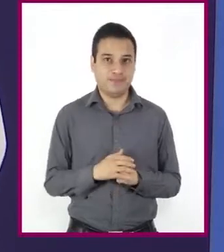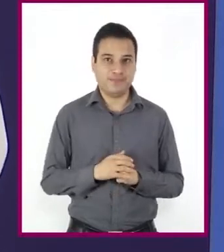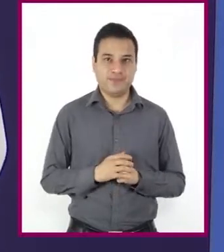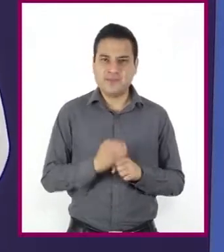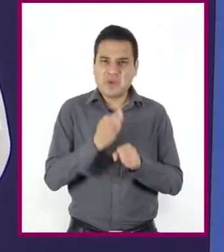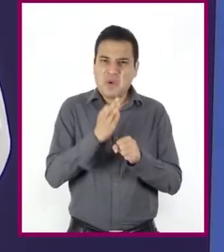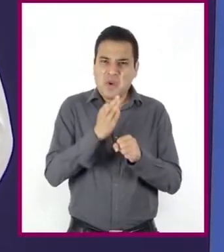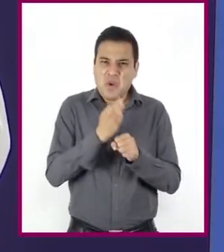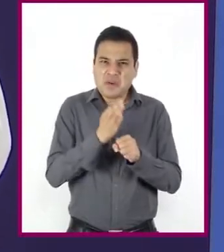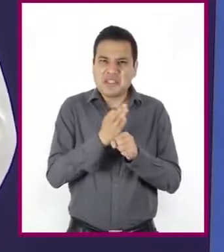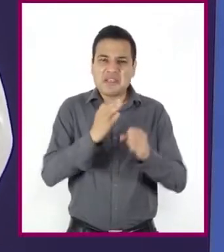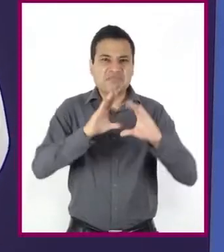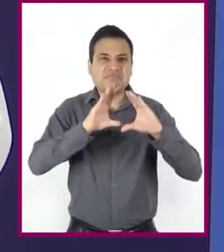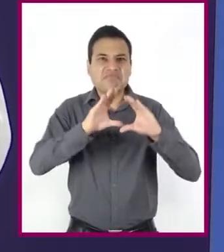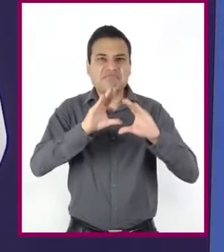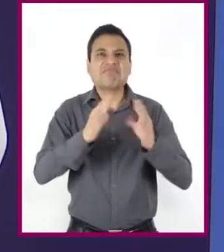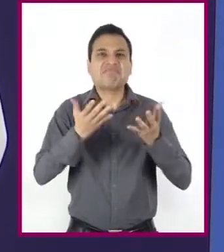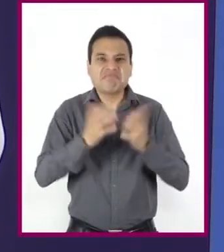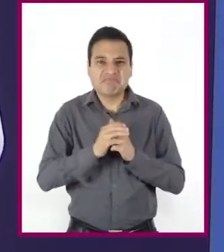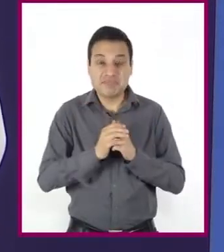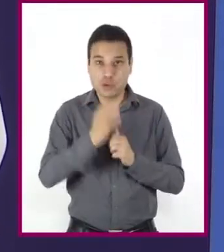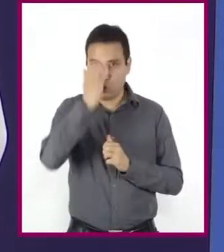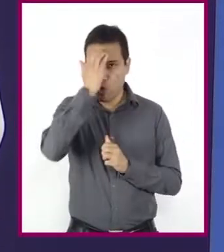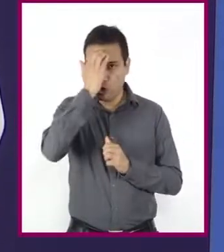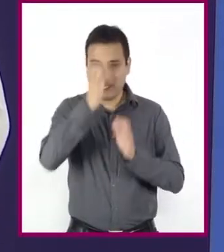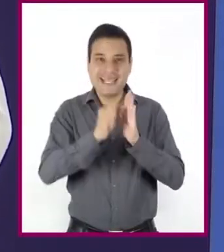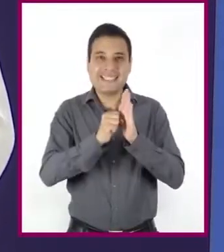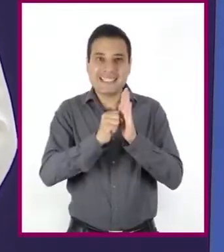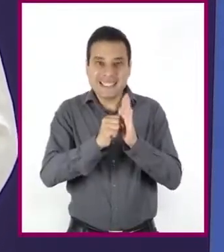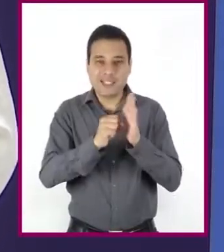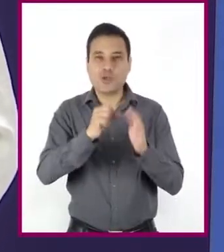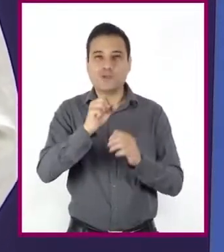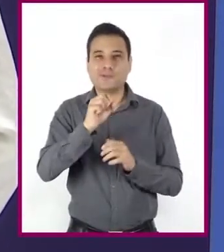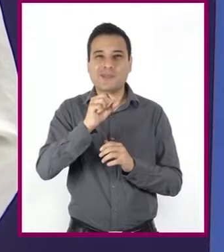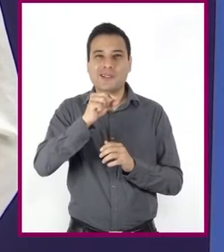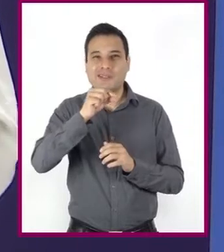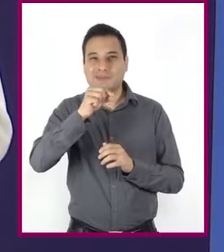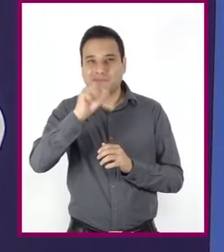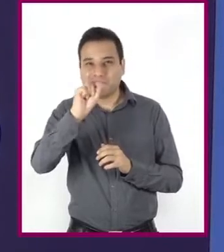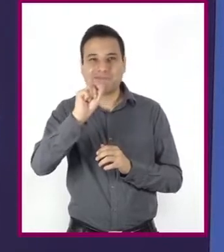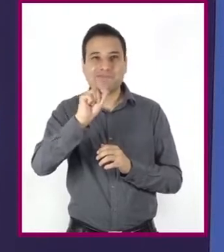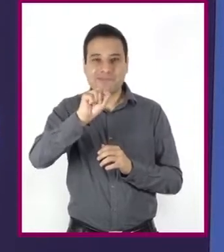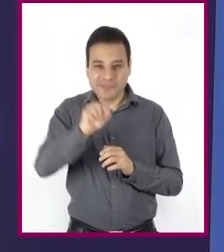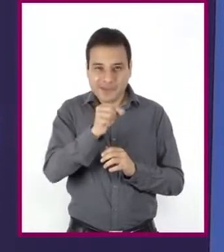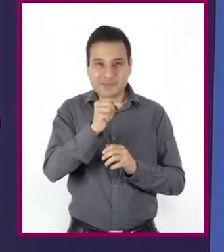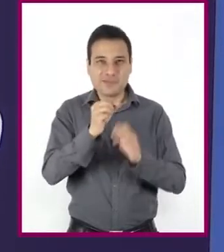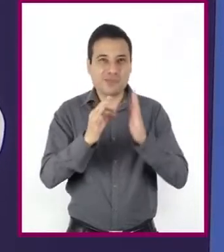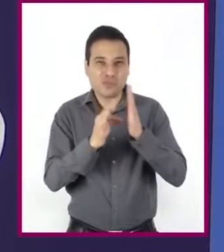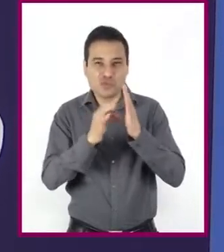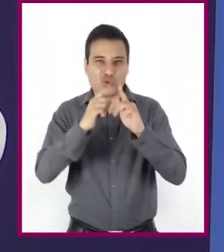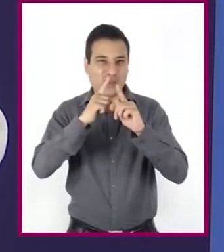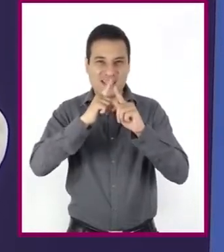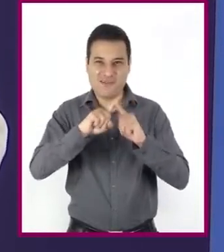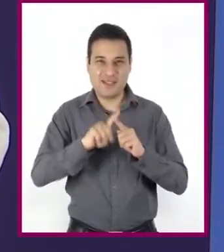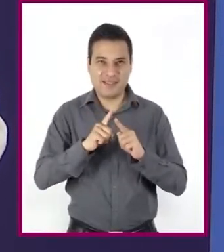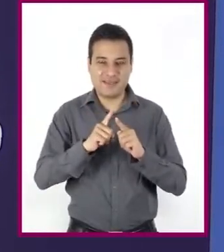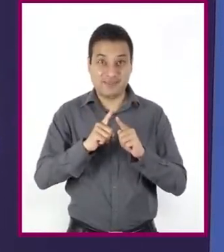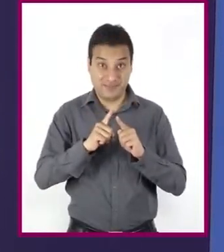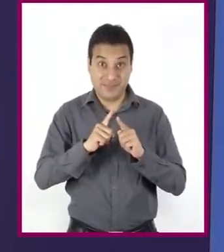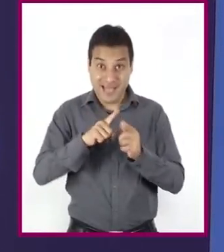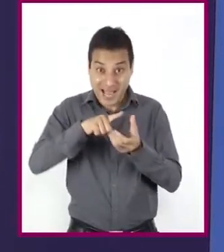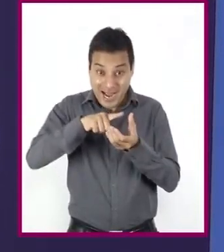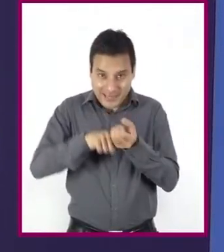sesión identificaremos el uso de signos de puntuación en textos dramáticos. Los repasaremos, reconoceremos